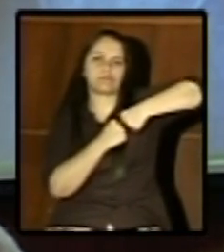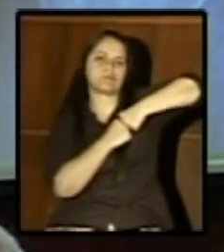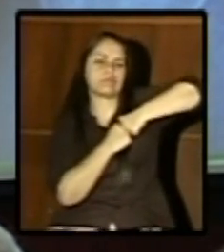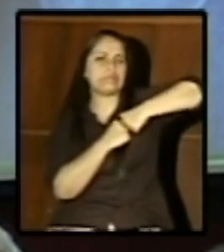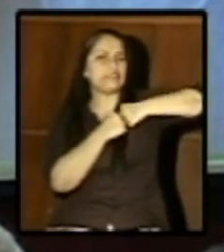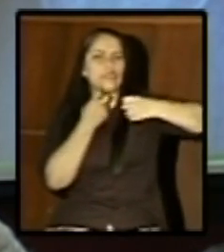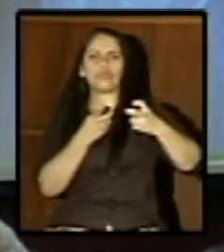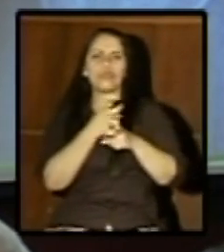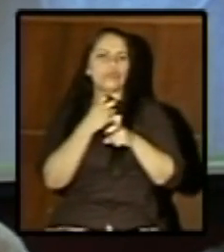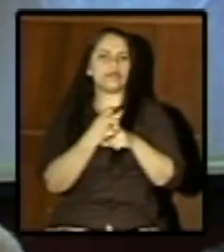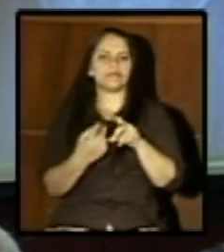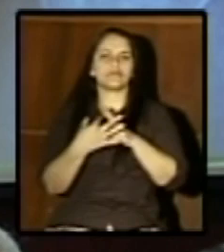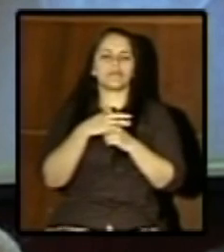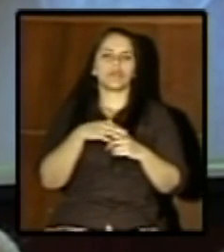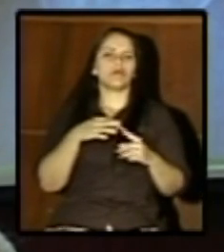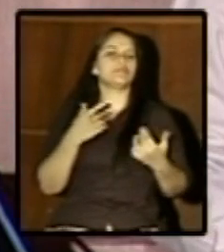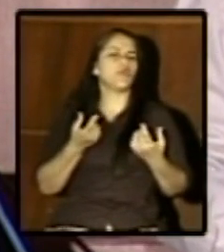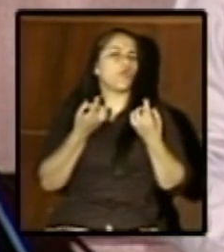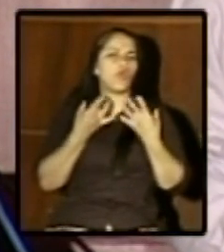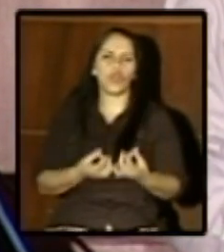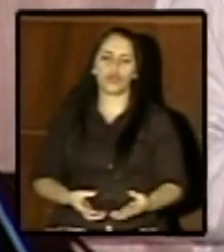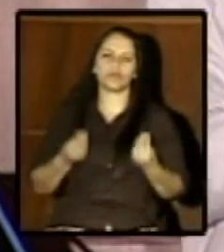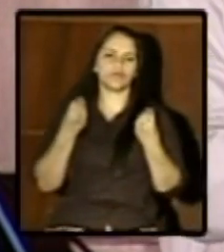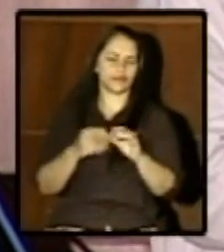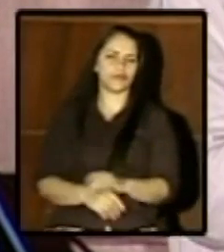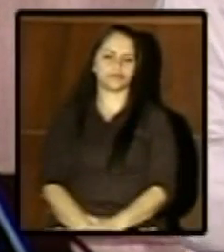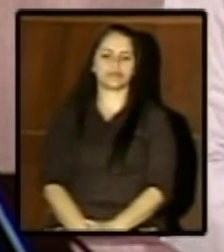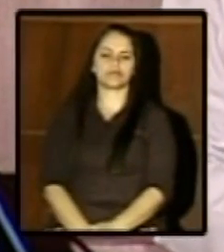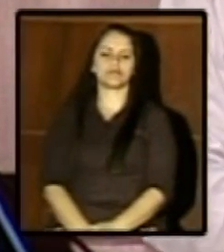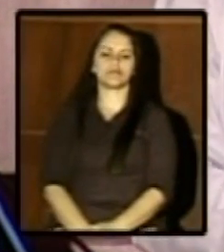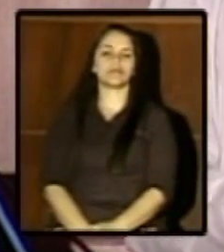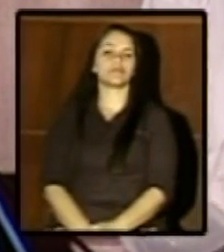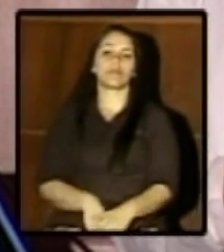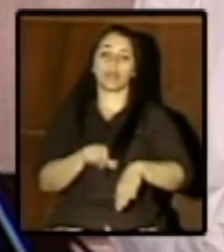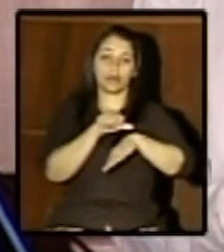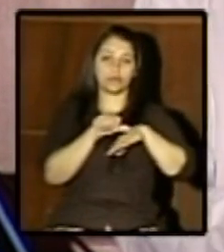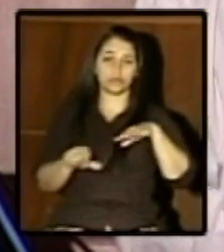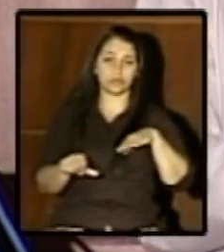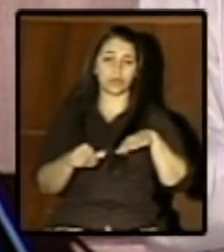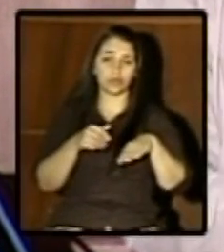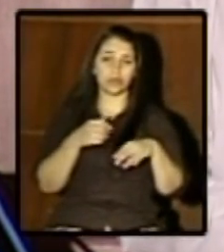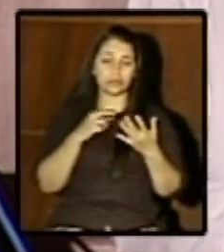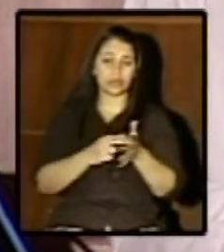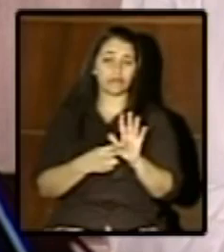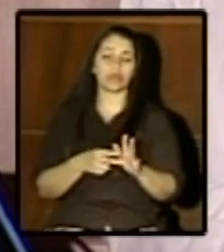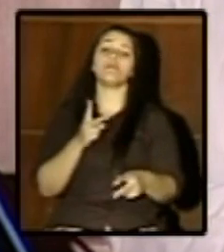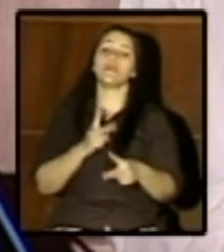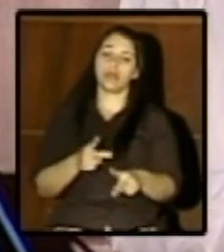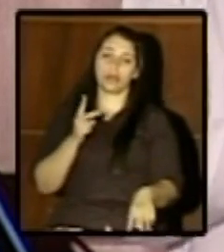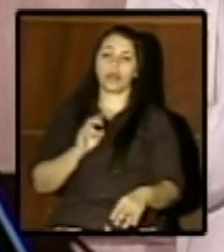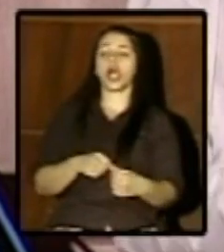Seguramente, sí. Tiene los espacios articulares colapsados, tiene osteofitos, tiene una deformidad en valgo y tiene mucho dolor.